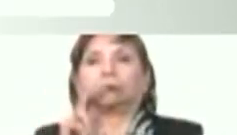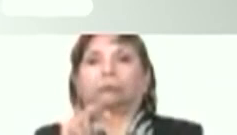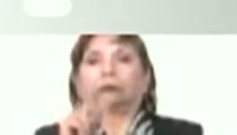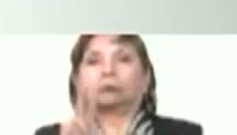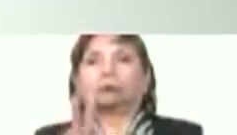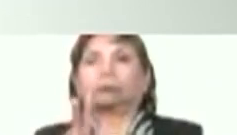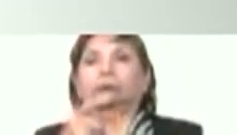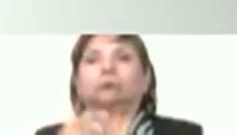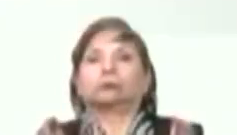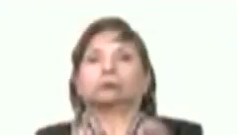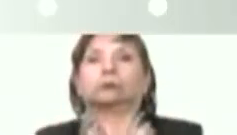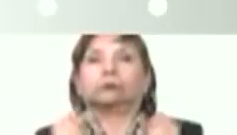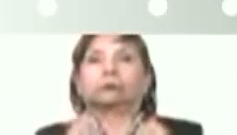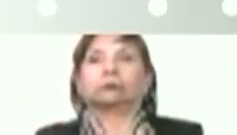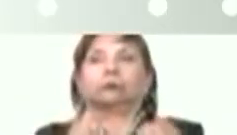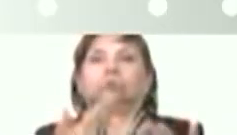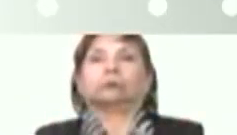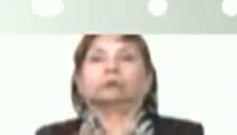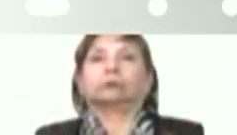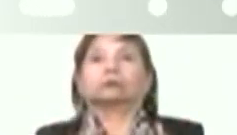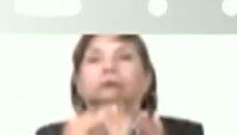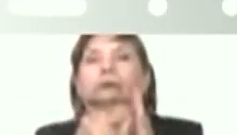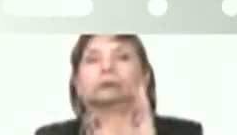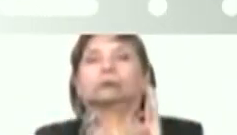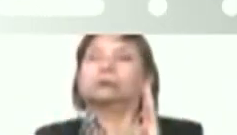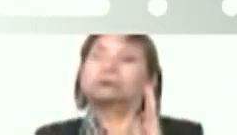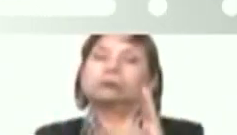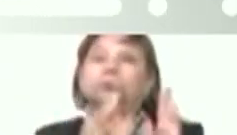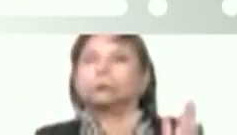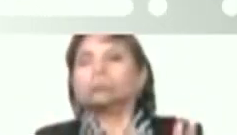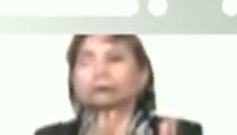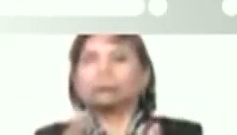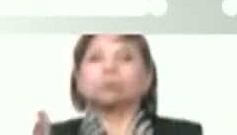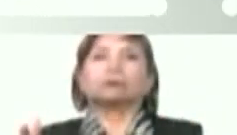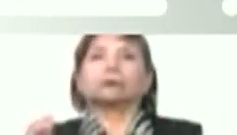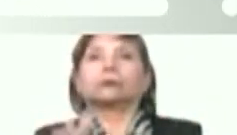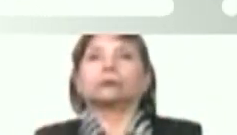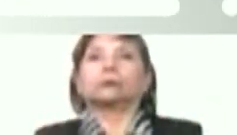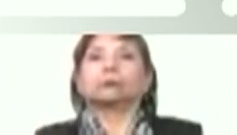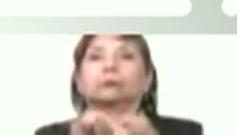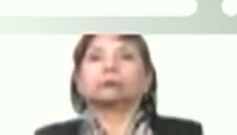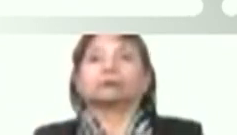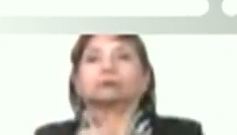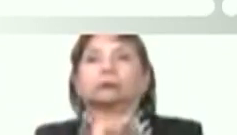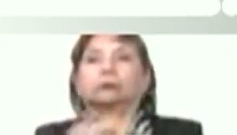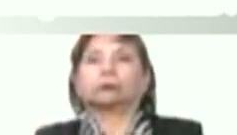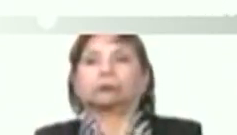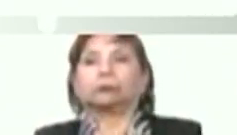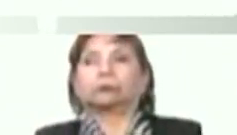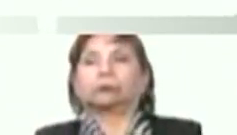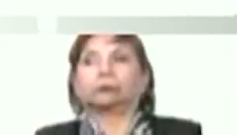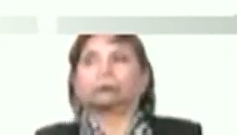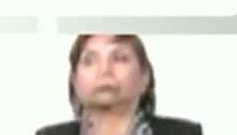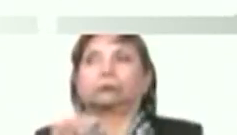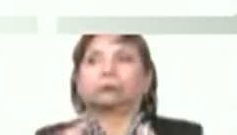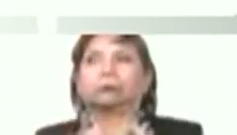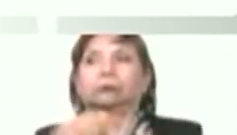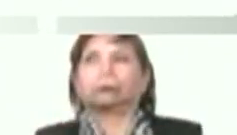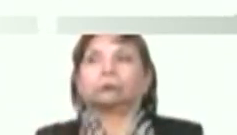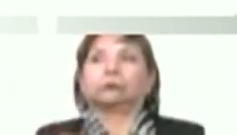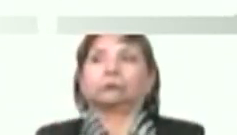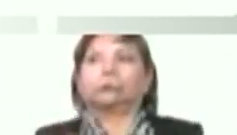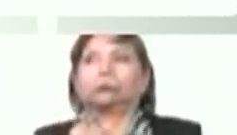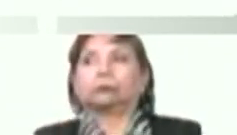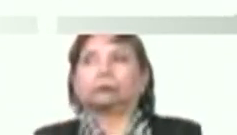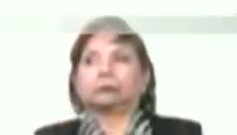2023, sesión a la cual, en el marco del debido proceso parlamentario, se citará a los integrantes